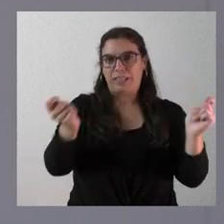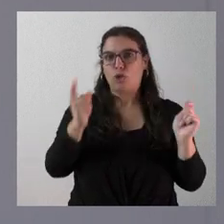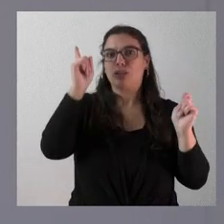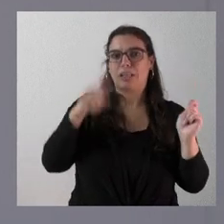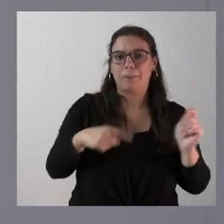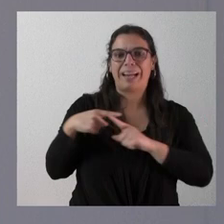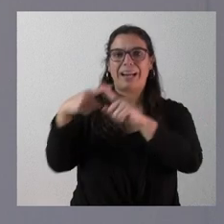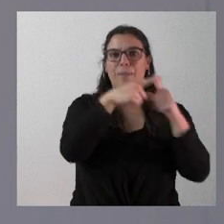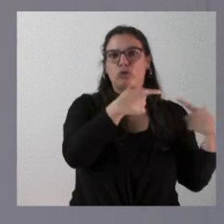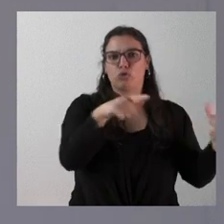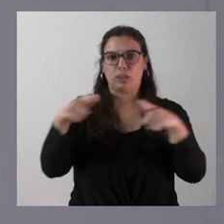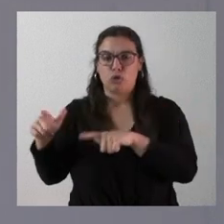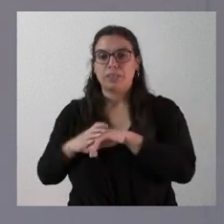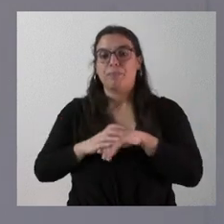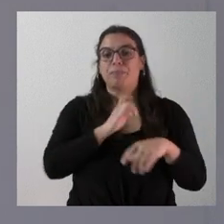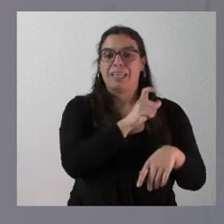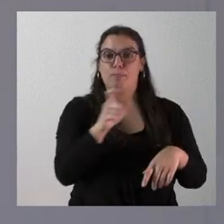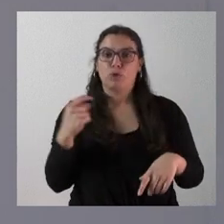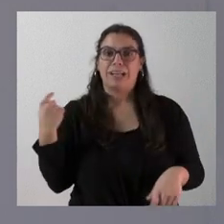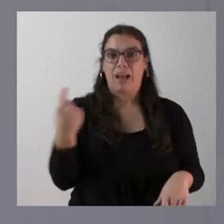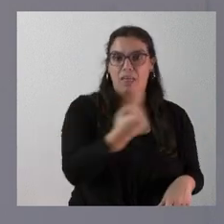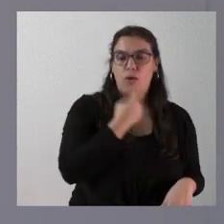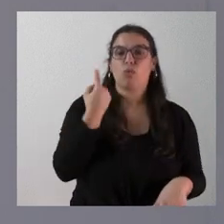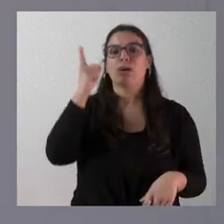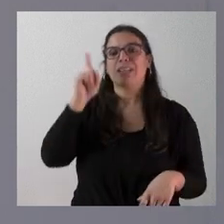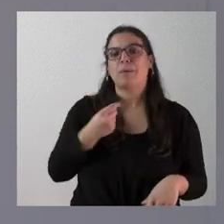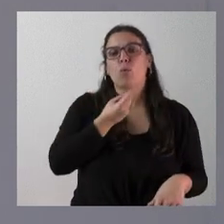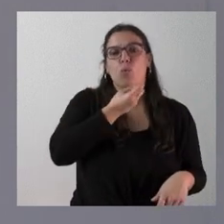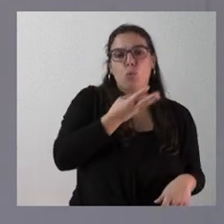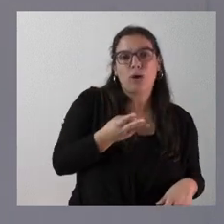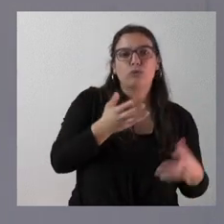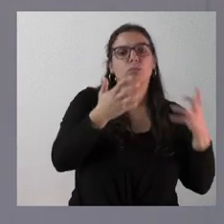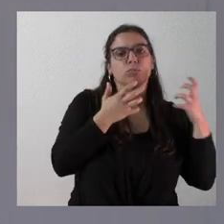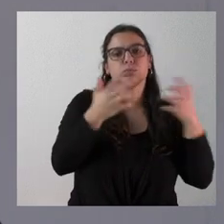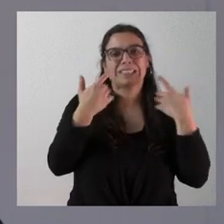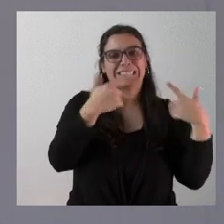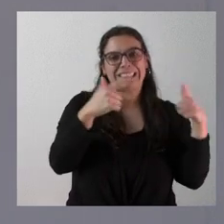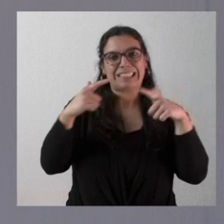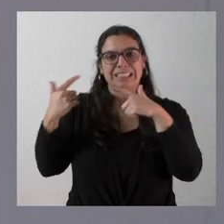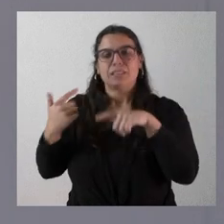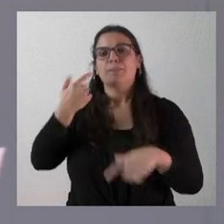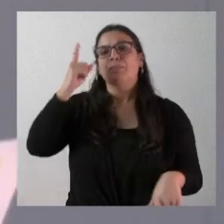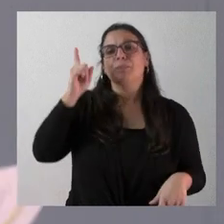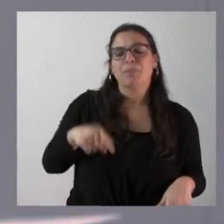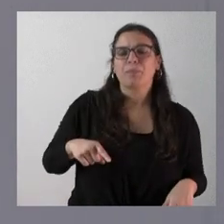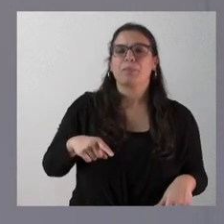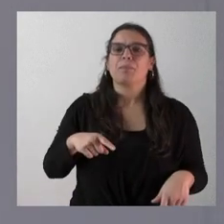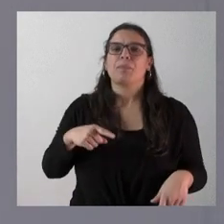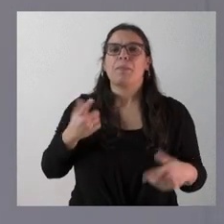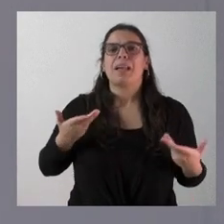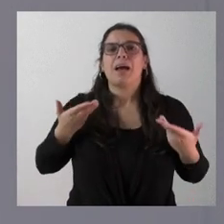el importe que va a corresponder a cada uno de los sectores y el número de beneficiarios para cada una de ellas así como el importe de ayudas